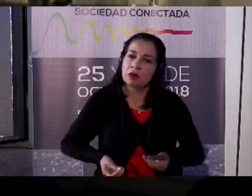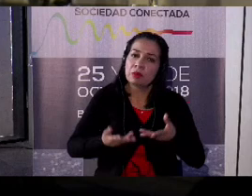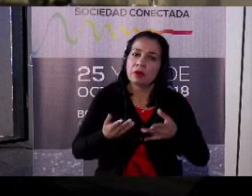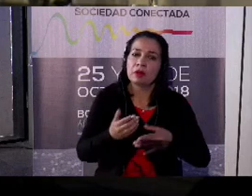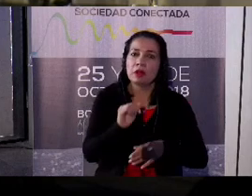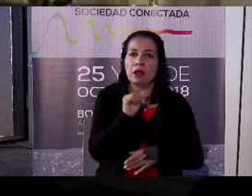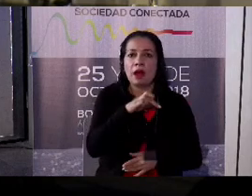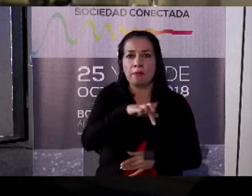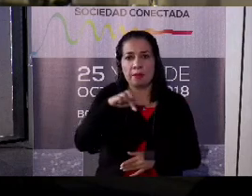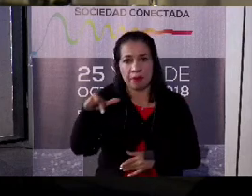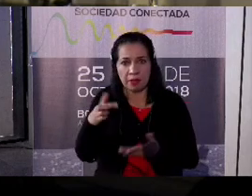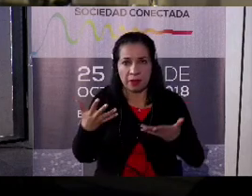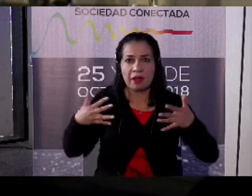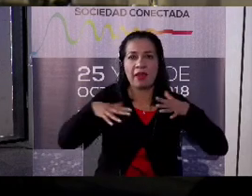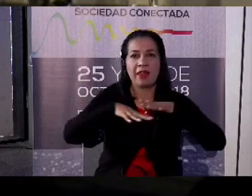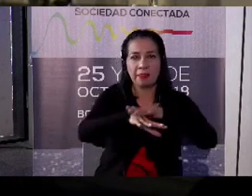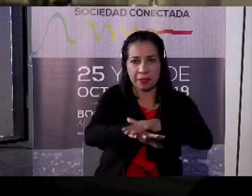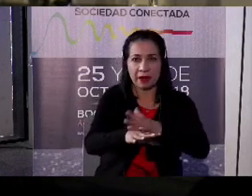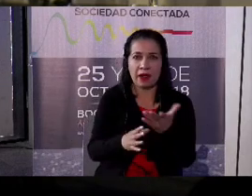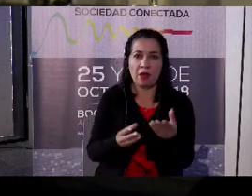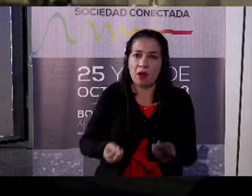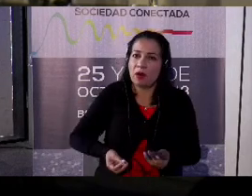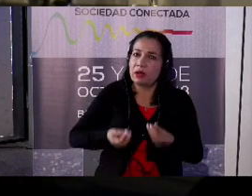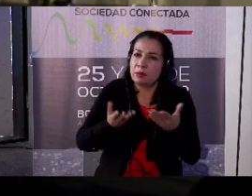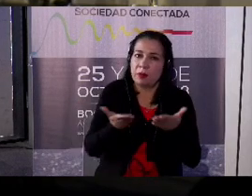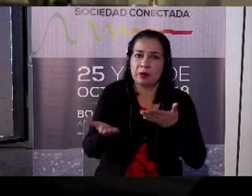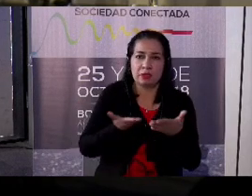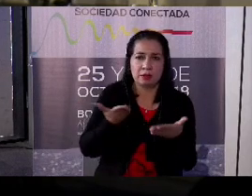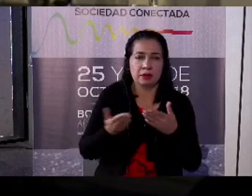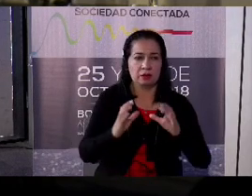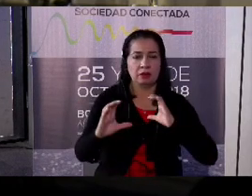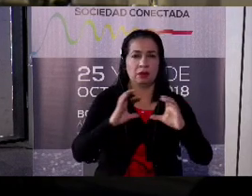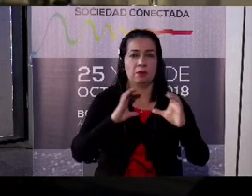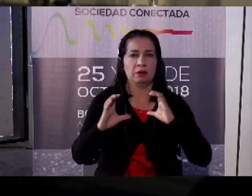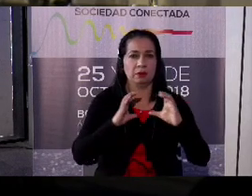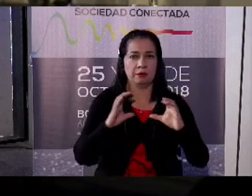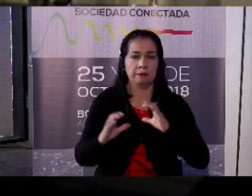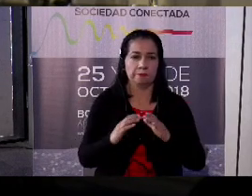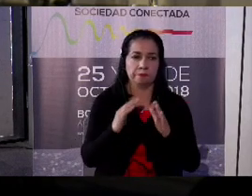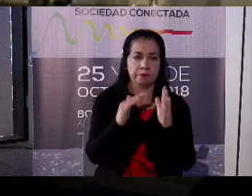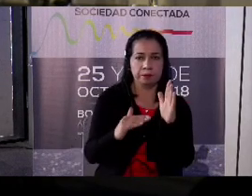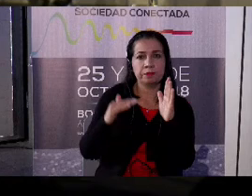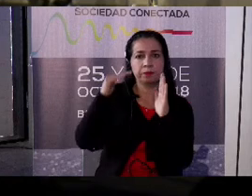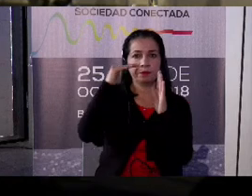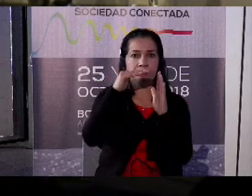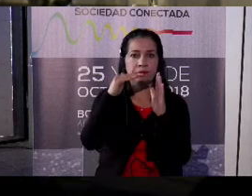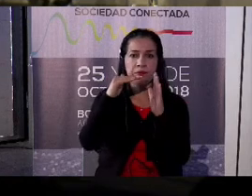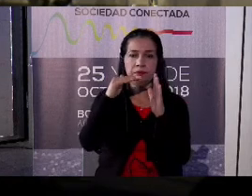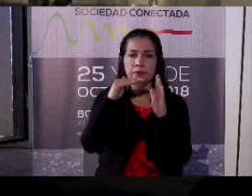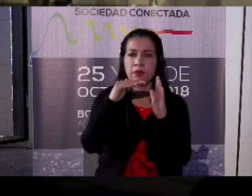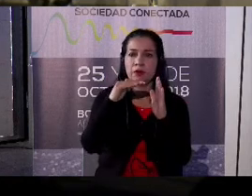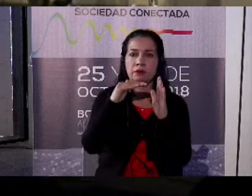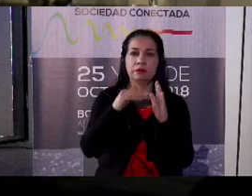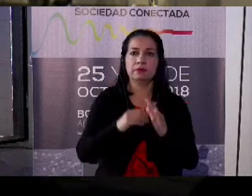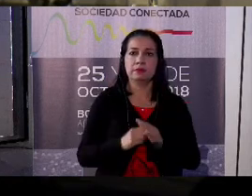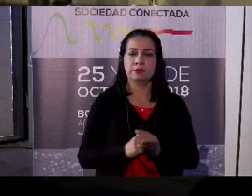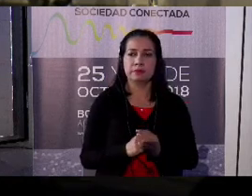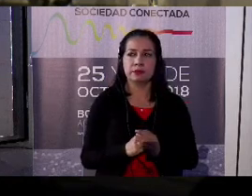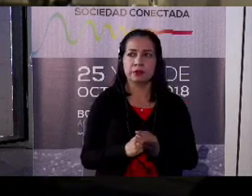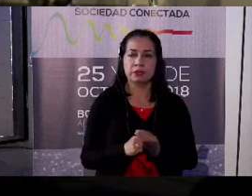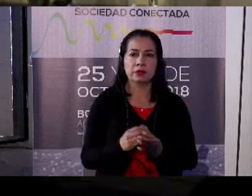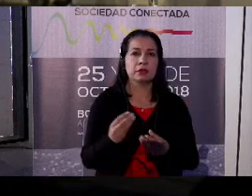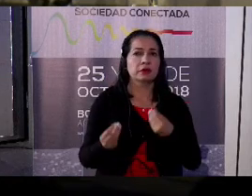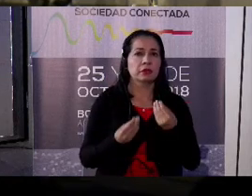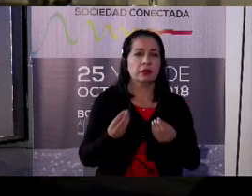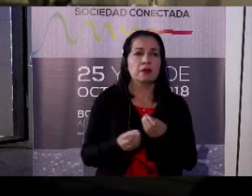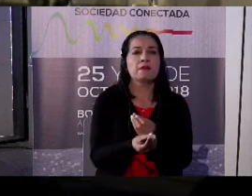integradores y proveedores de servicios como de telecomunicaciones y en la parte superior brindamos